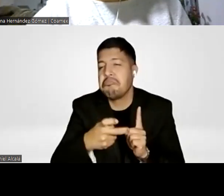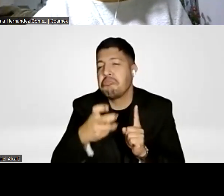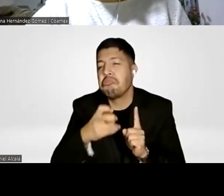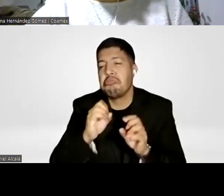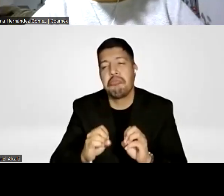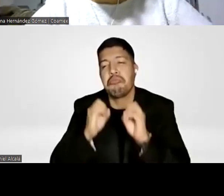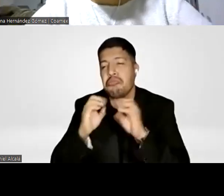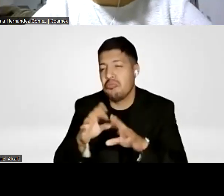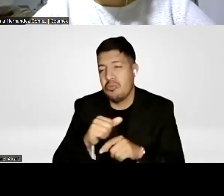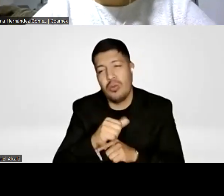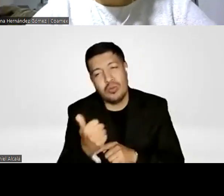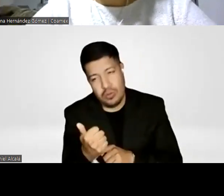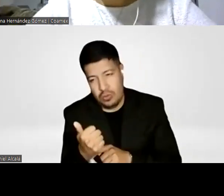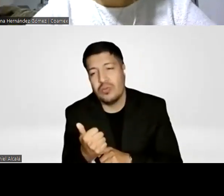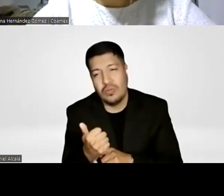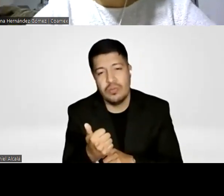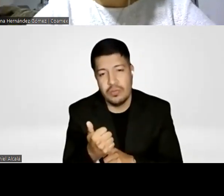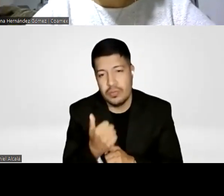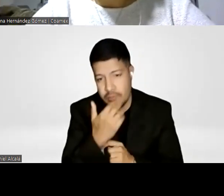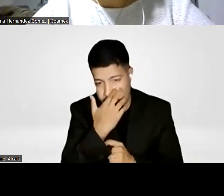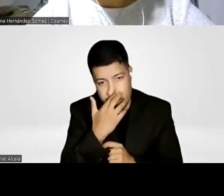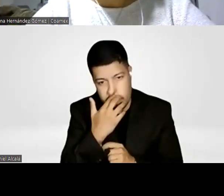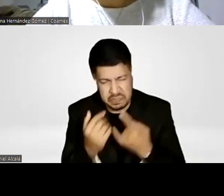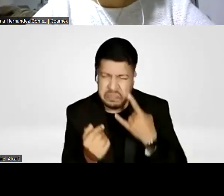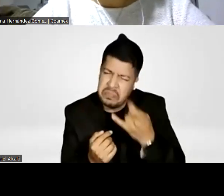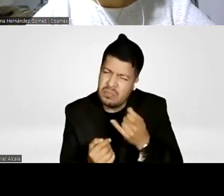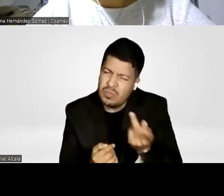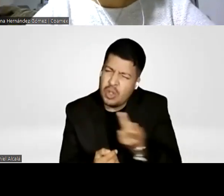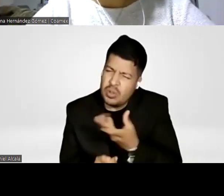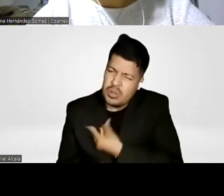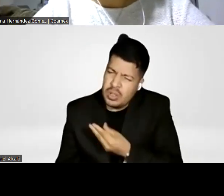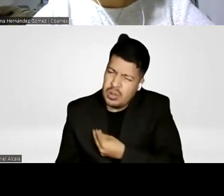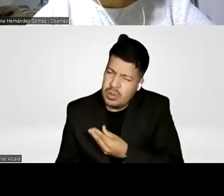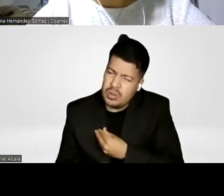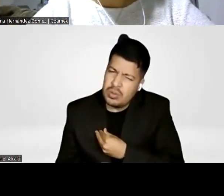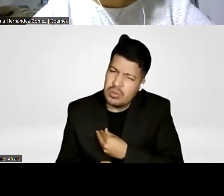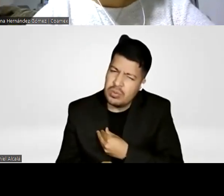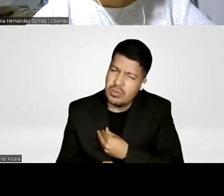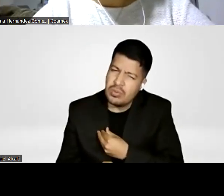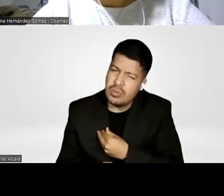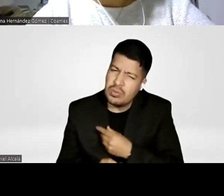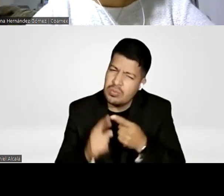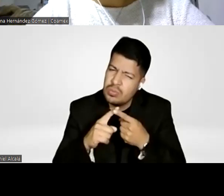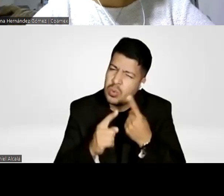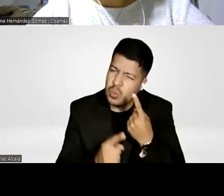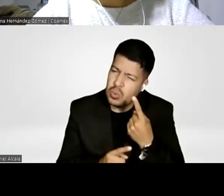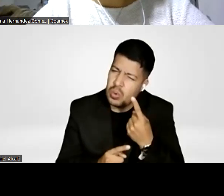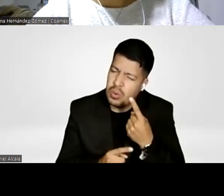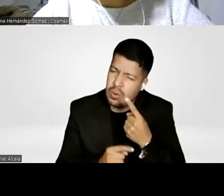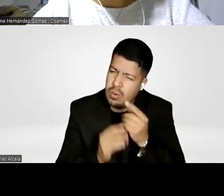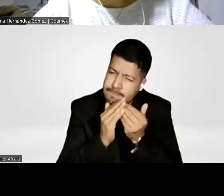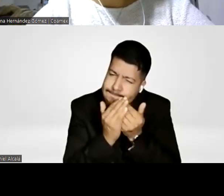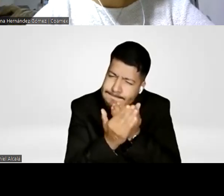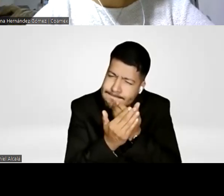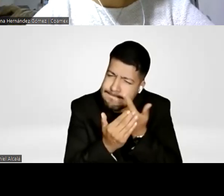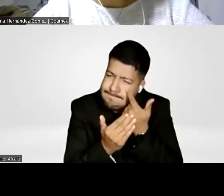Y pues sí, llama la atención que son 2 hijos con estrabismo y uno con catarata, entonces quizás, no sé,